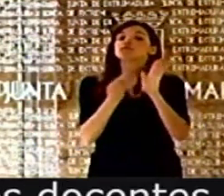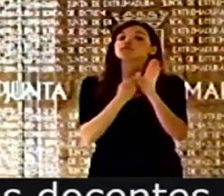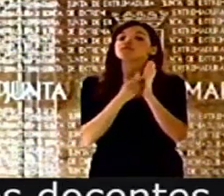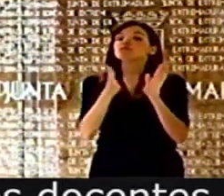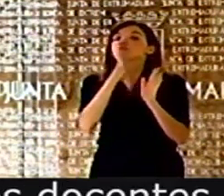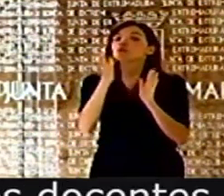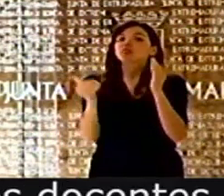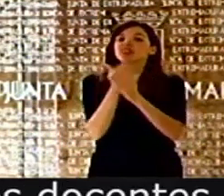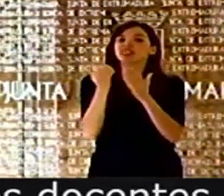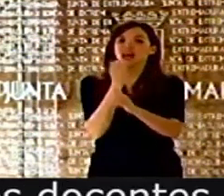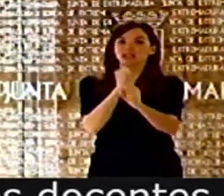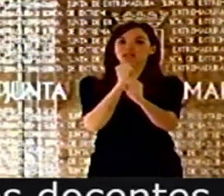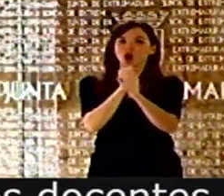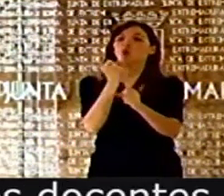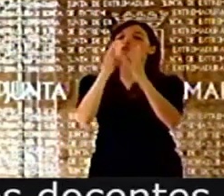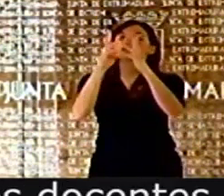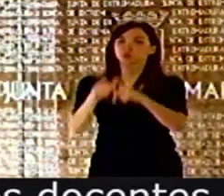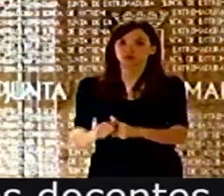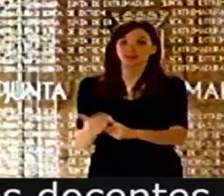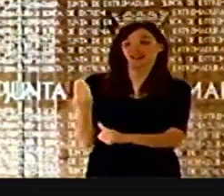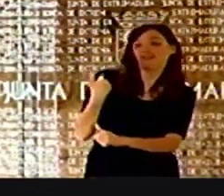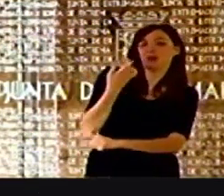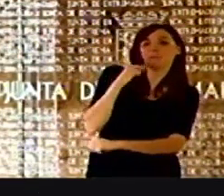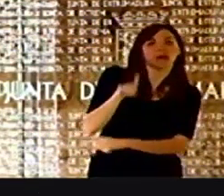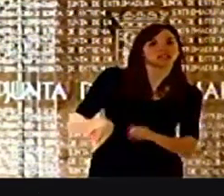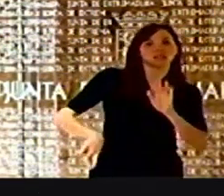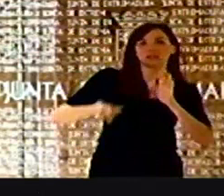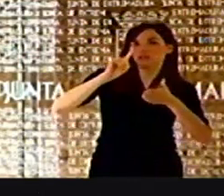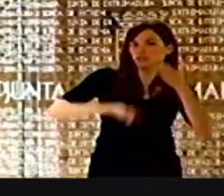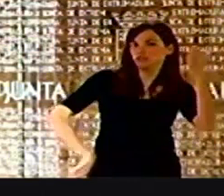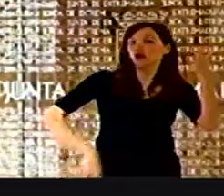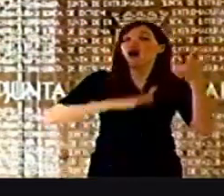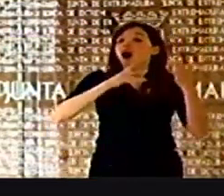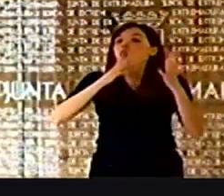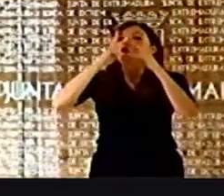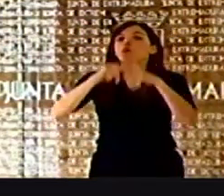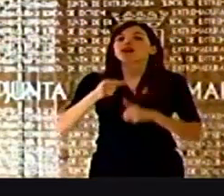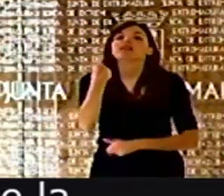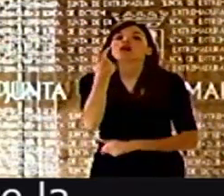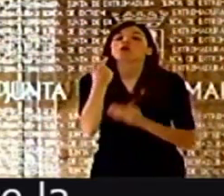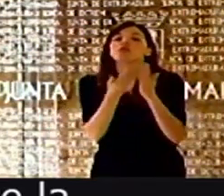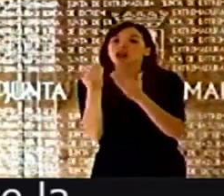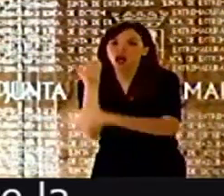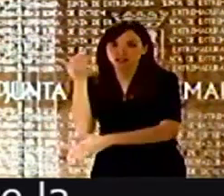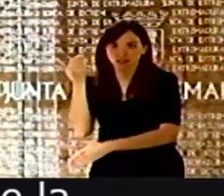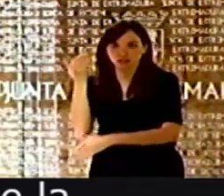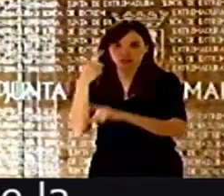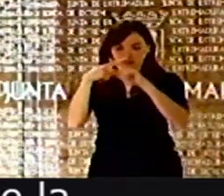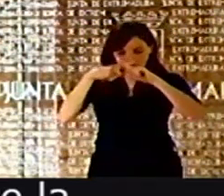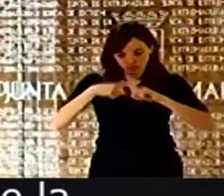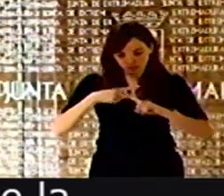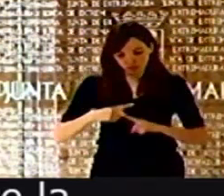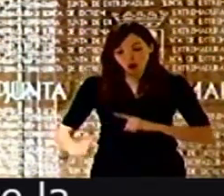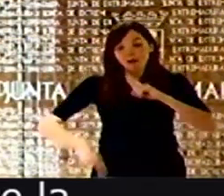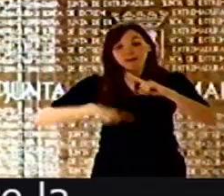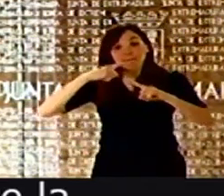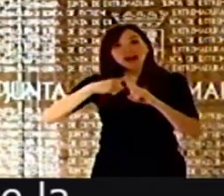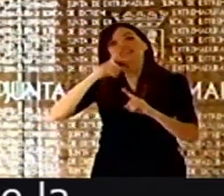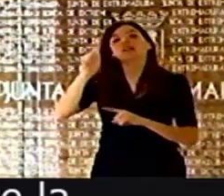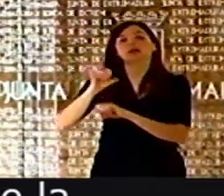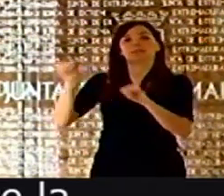trabajado, anteriormente era por mes completo, ahora cuenta el día trabajado, y se recoge también la protección a la